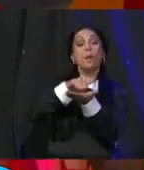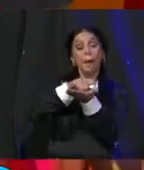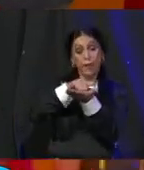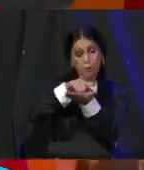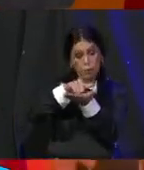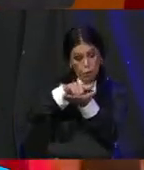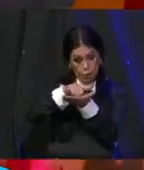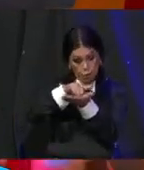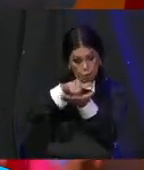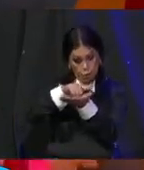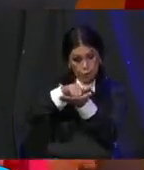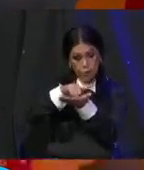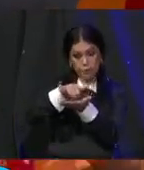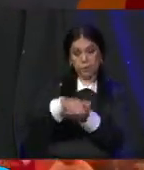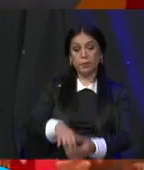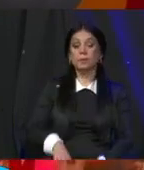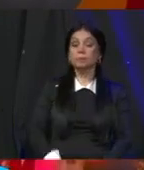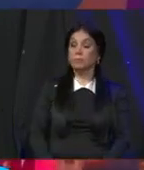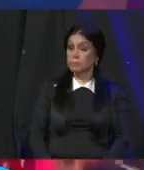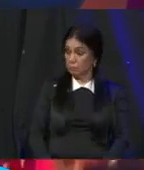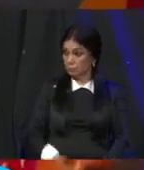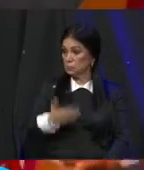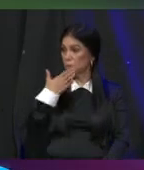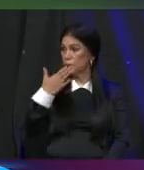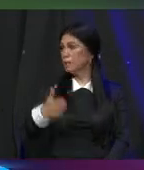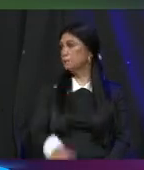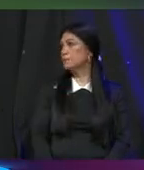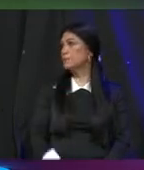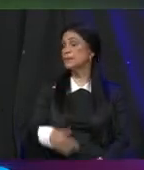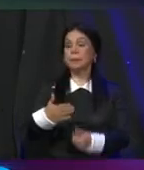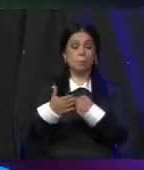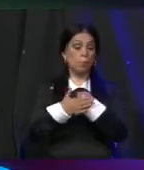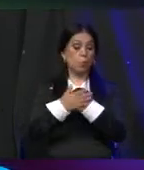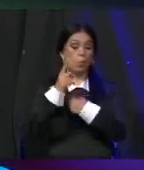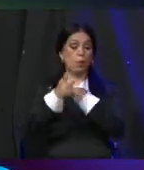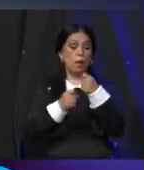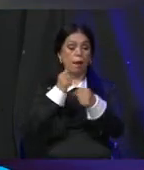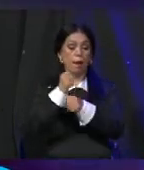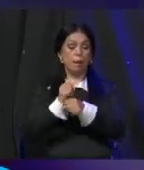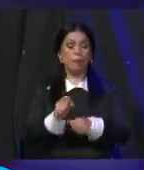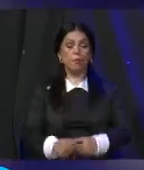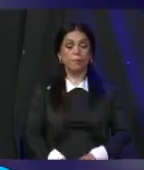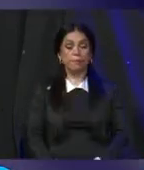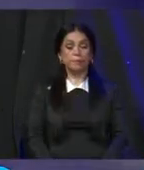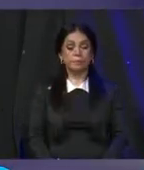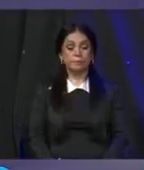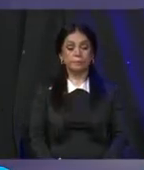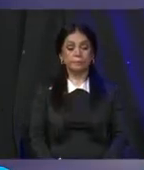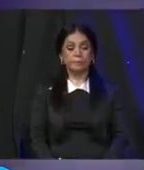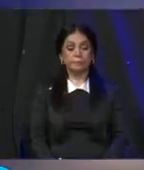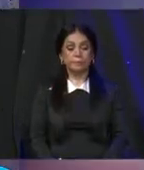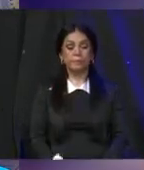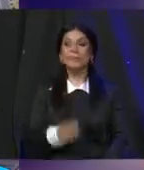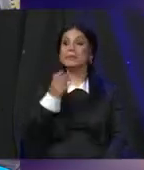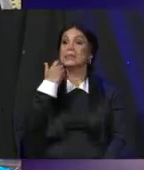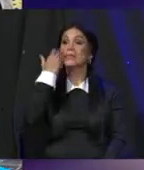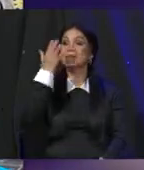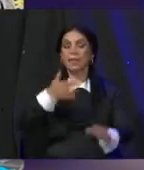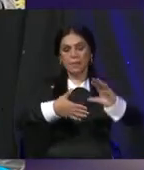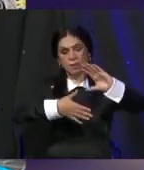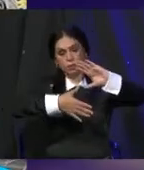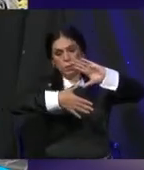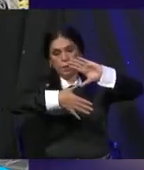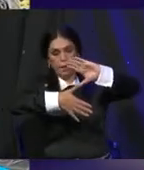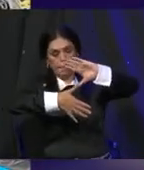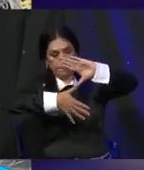en muchos lugares y ya creo que este próximo, bueno, no sé si este año, pero ya estamos concretando hacer Sudamérica para